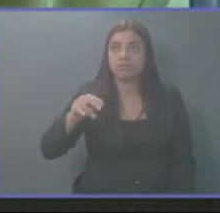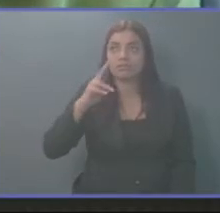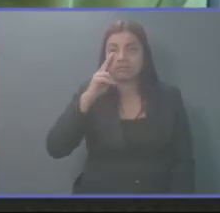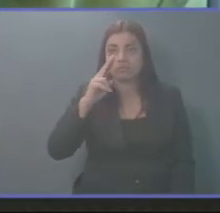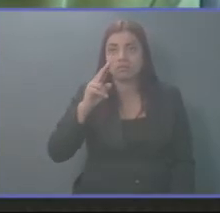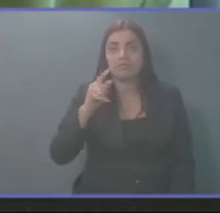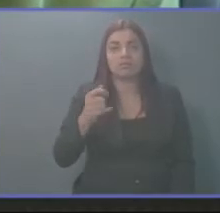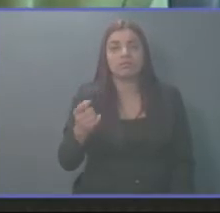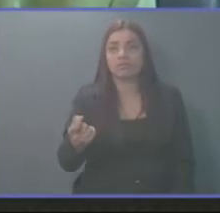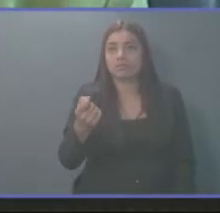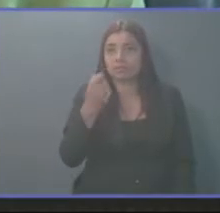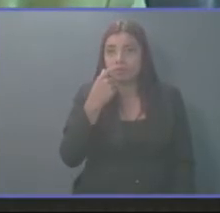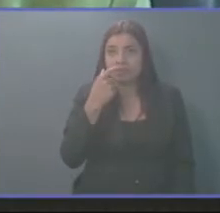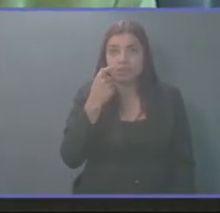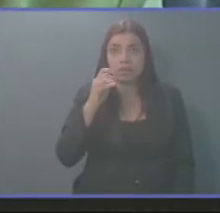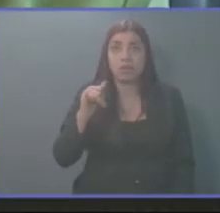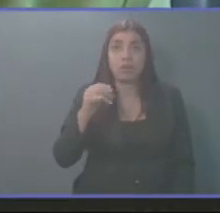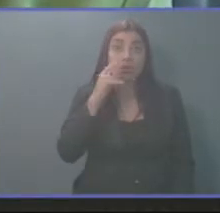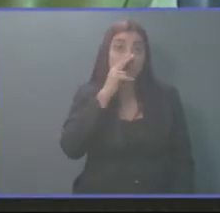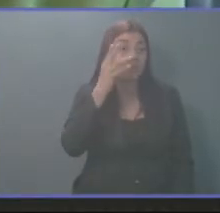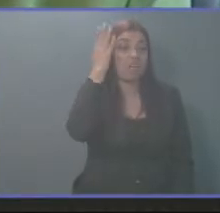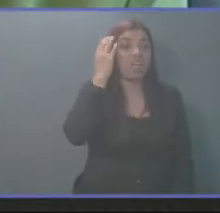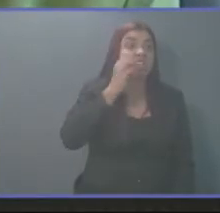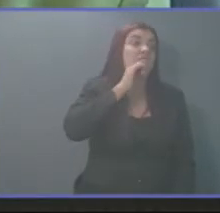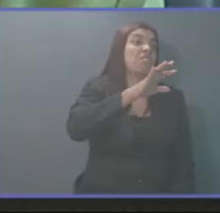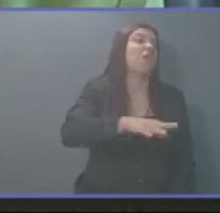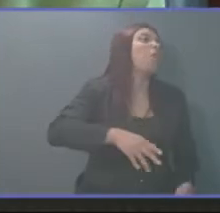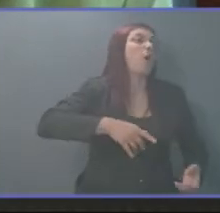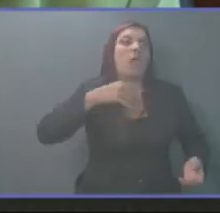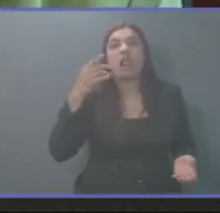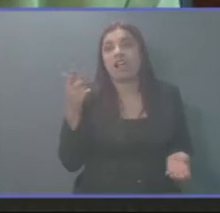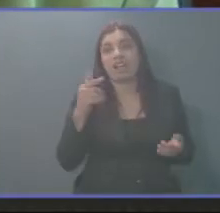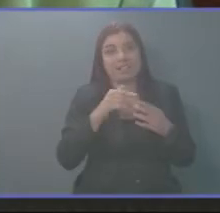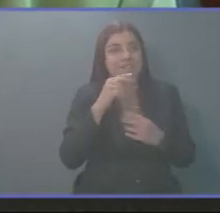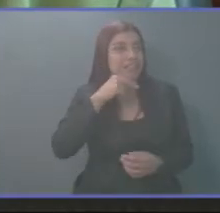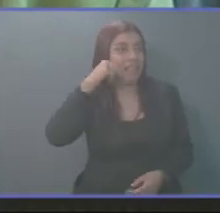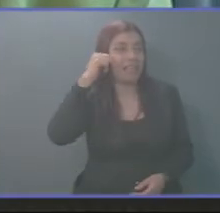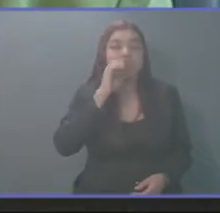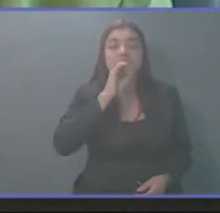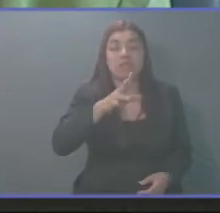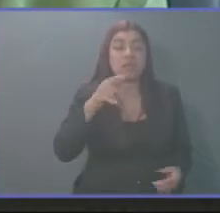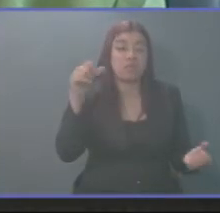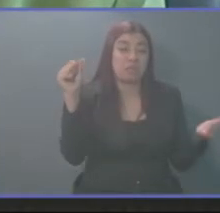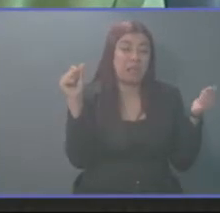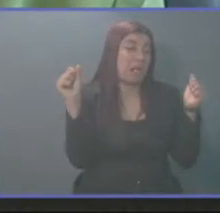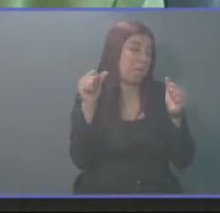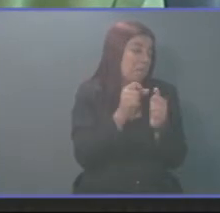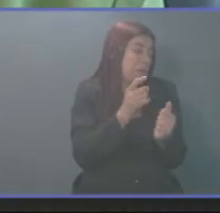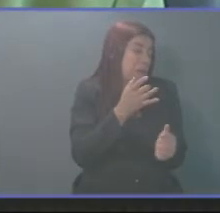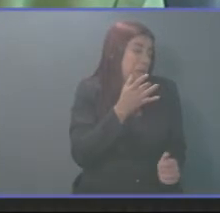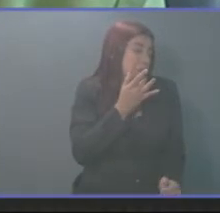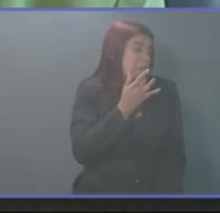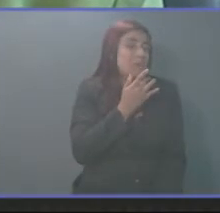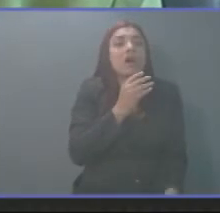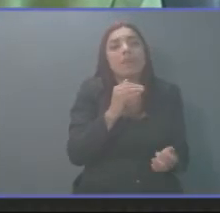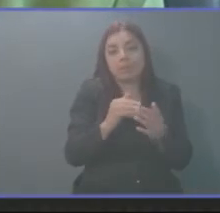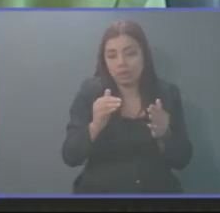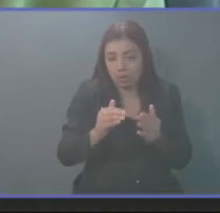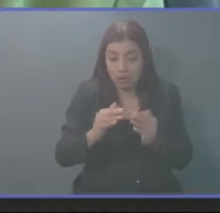dio medicina amarga a través de los chorros. Es increíble